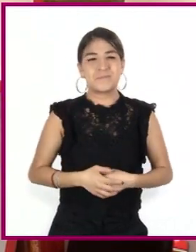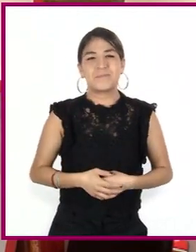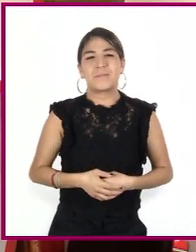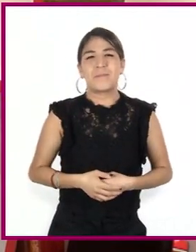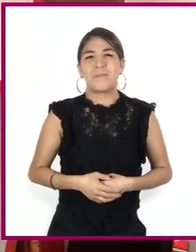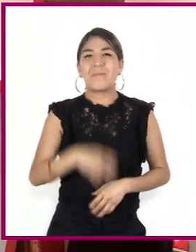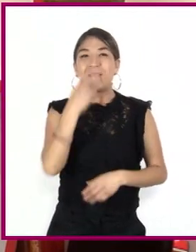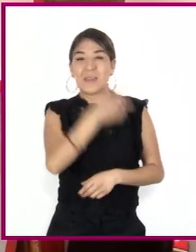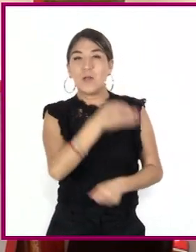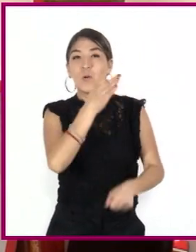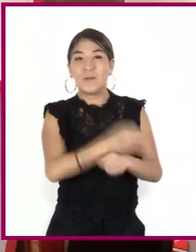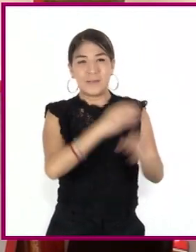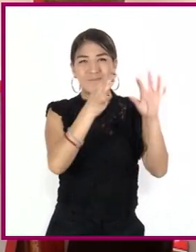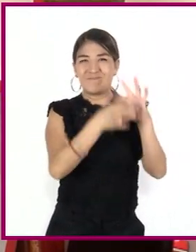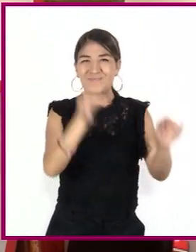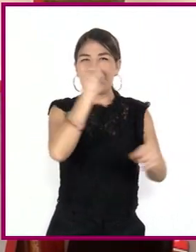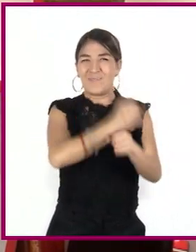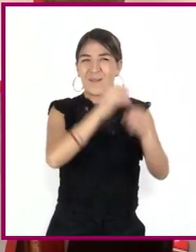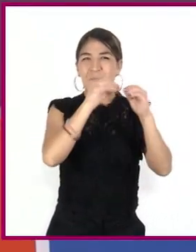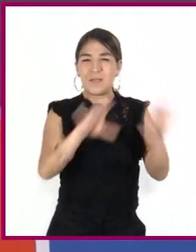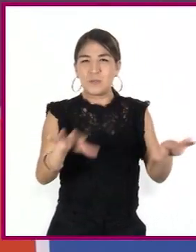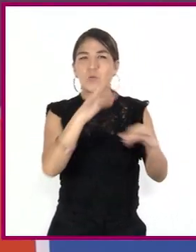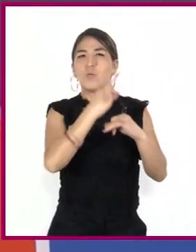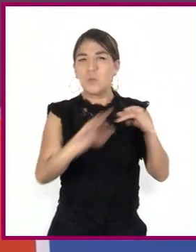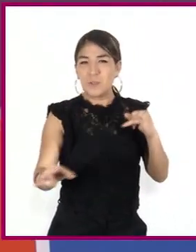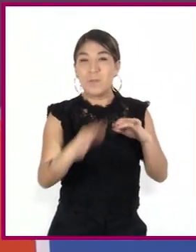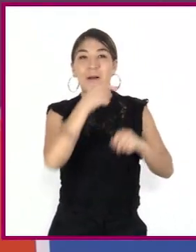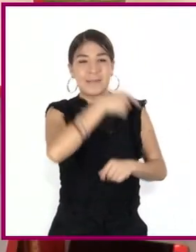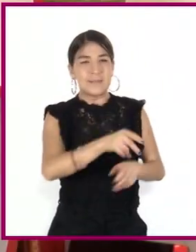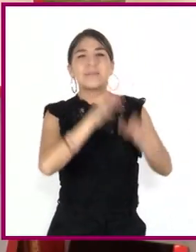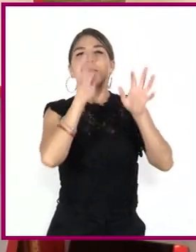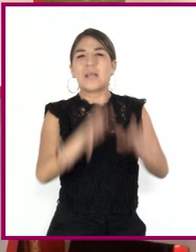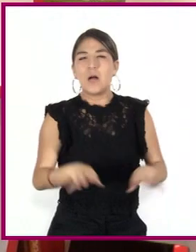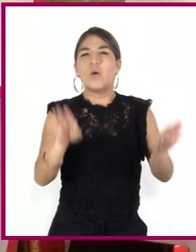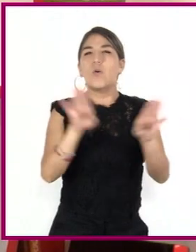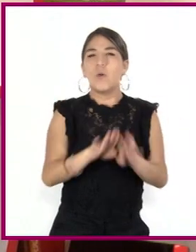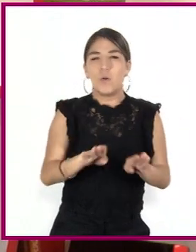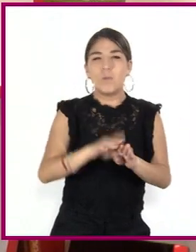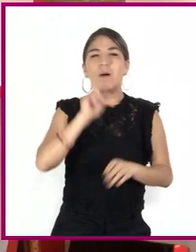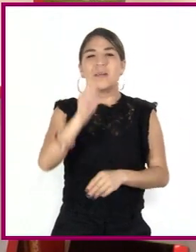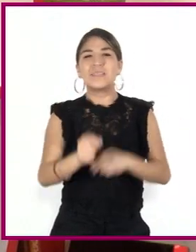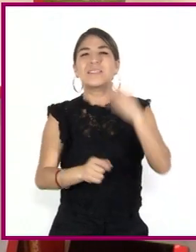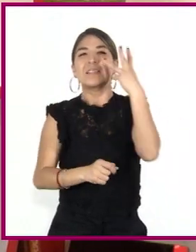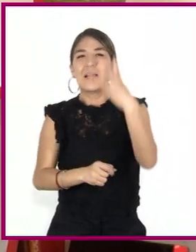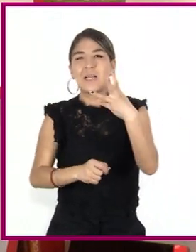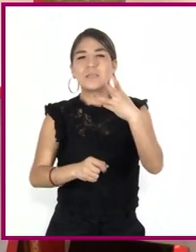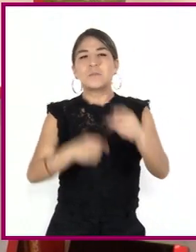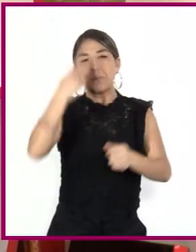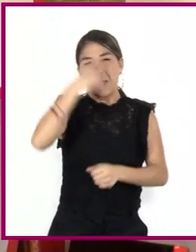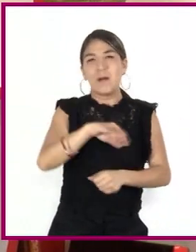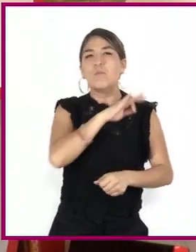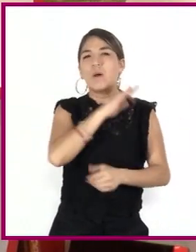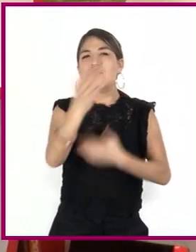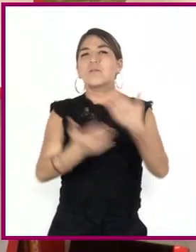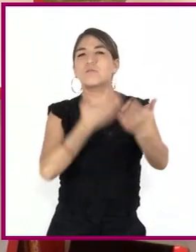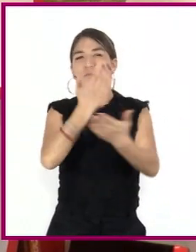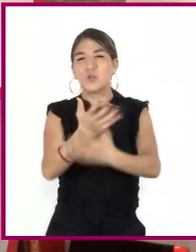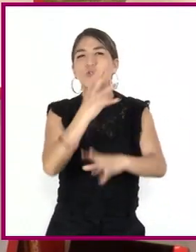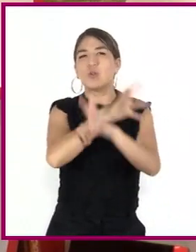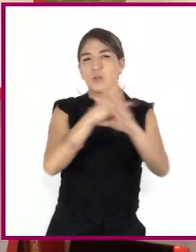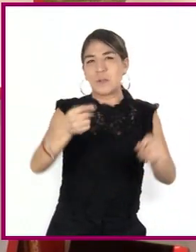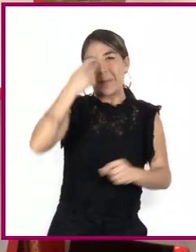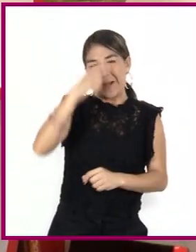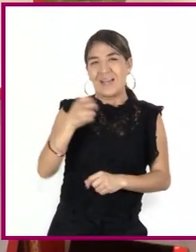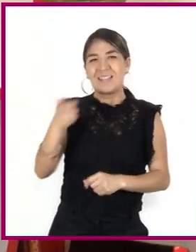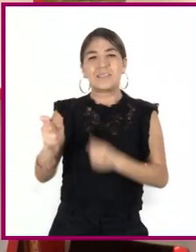Creo que con esta última información podemos empezar a plantear por lo menos 3 alternativas de solución para